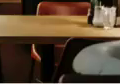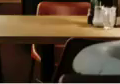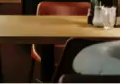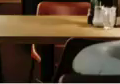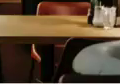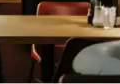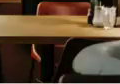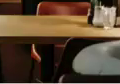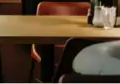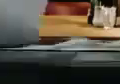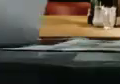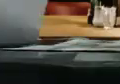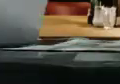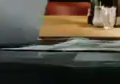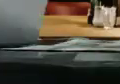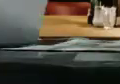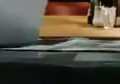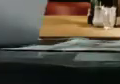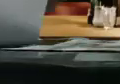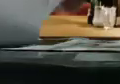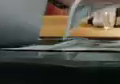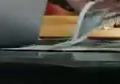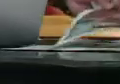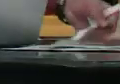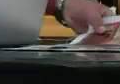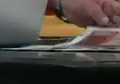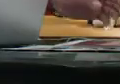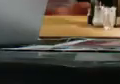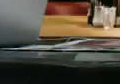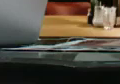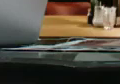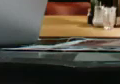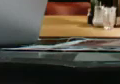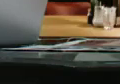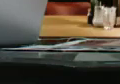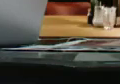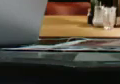Bueno, todo esto en La Voz de Michoacán.